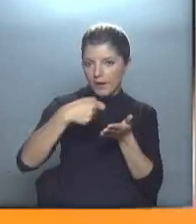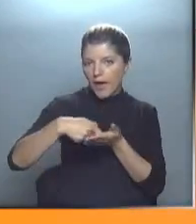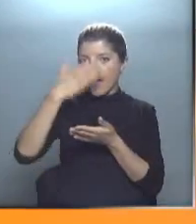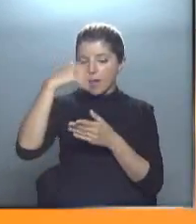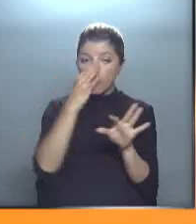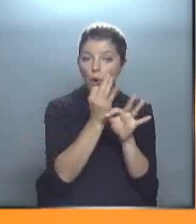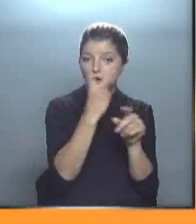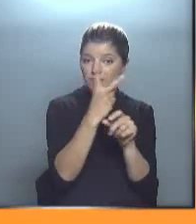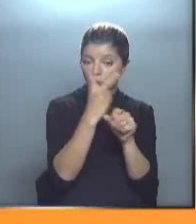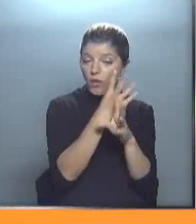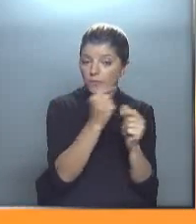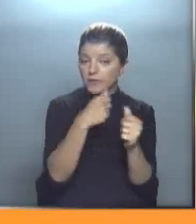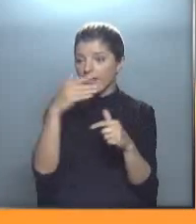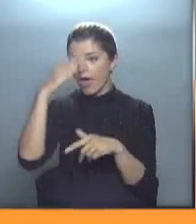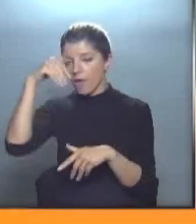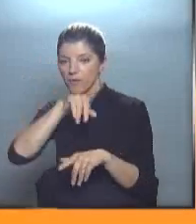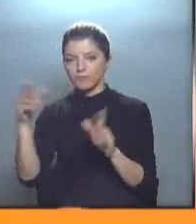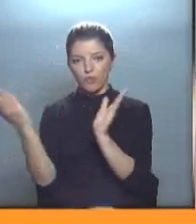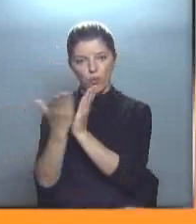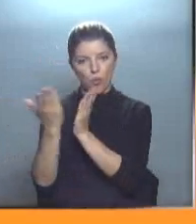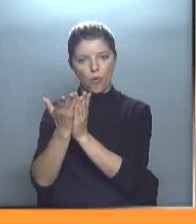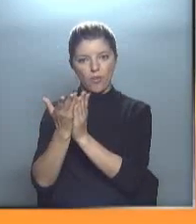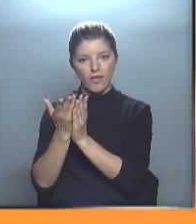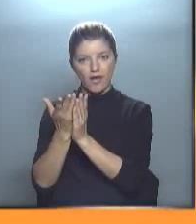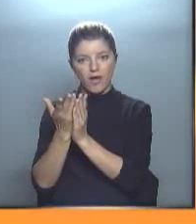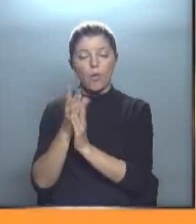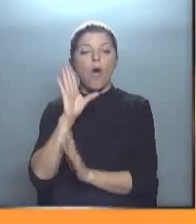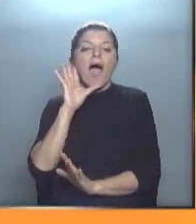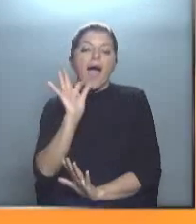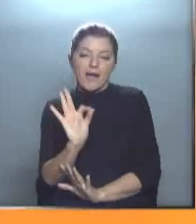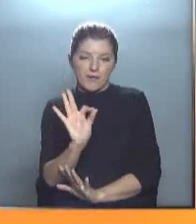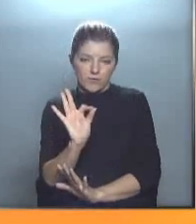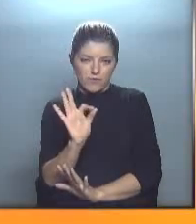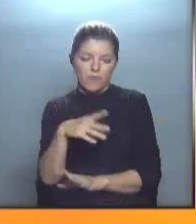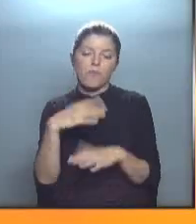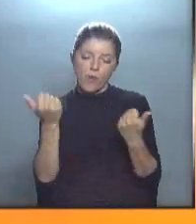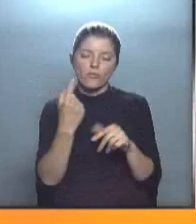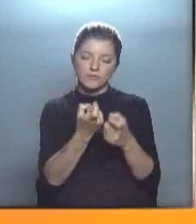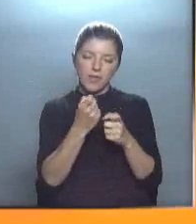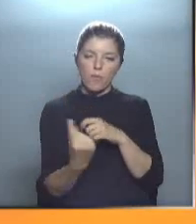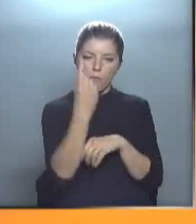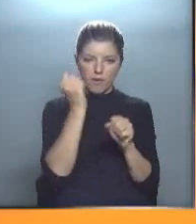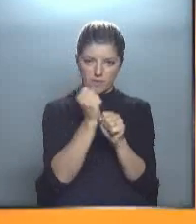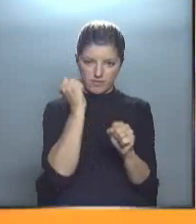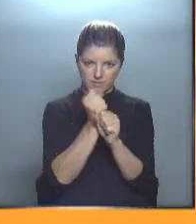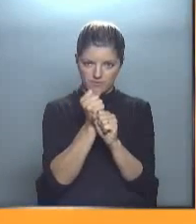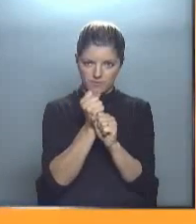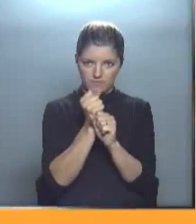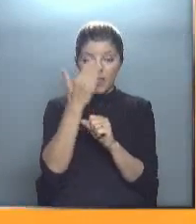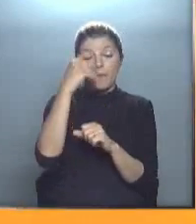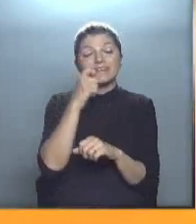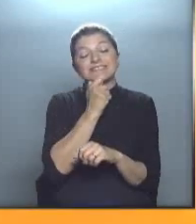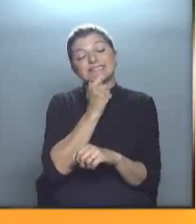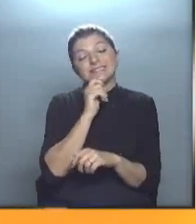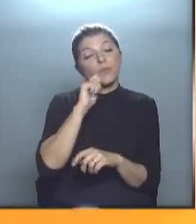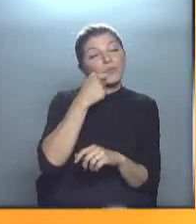empezar a estudiar una carrera. Uh-huh. O independizar, supongo que es para eso, y bueno, de ahí lo que se usa. Yo creo que se busca